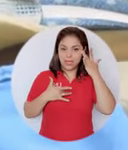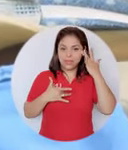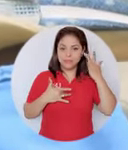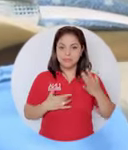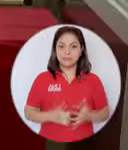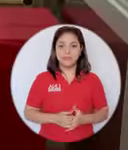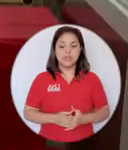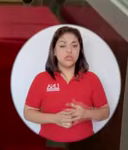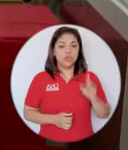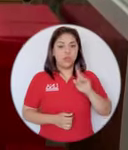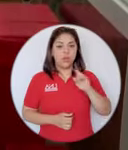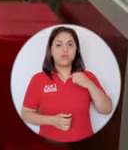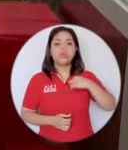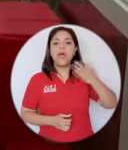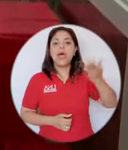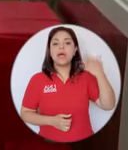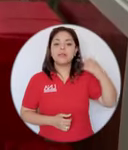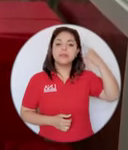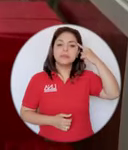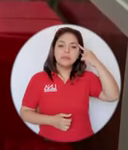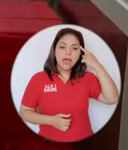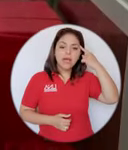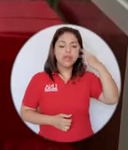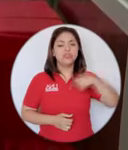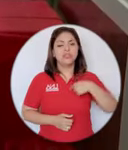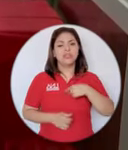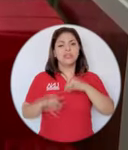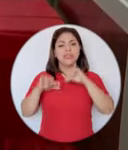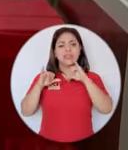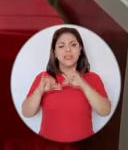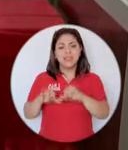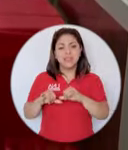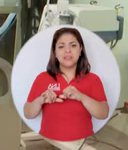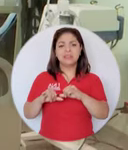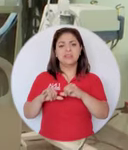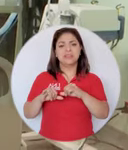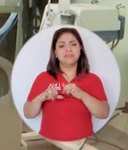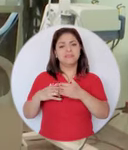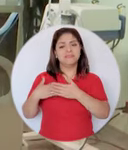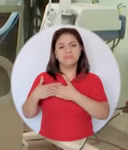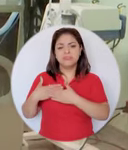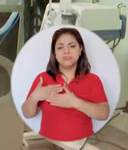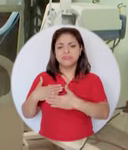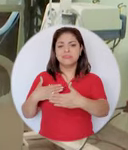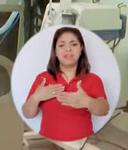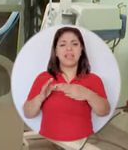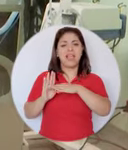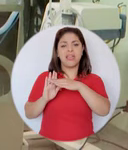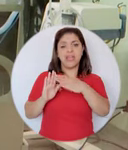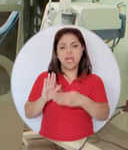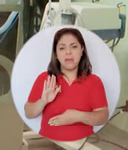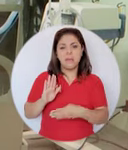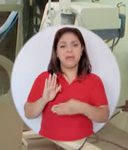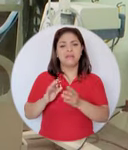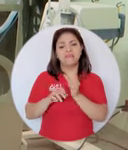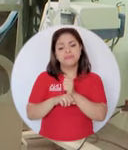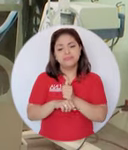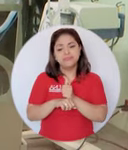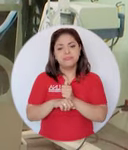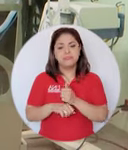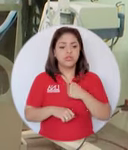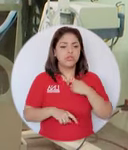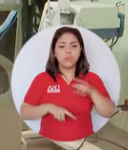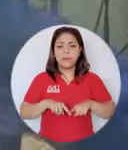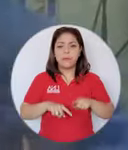acuerdo? Porque no era como yo lo pensé, que ya tenía que quedarme prácticamente, pues no en cama,